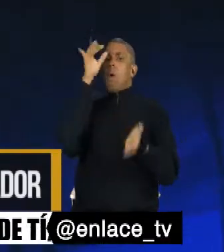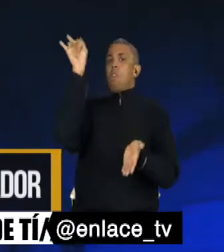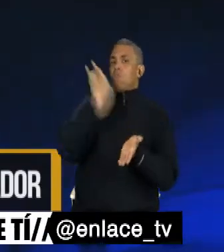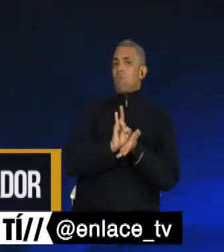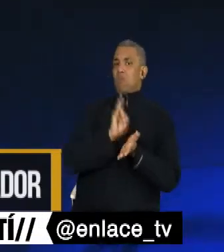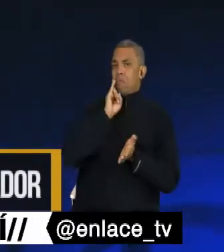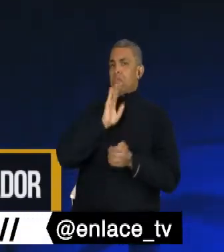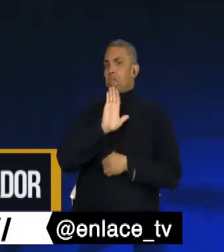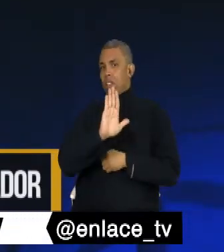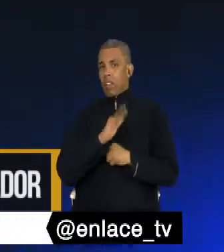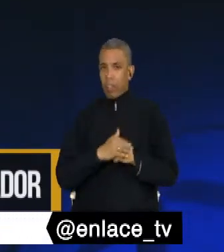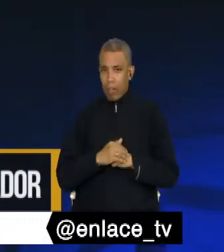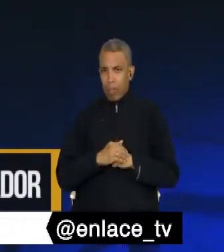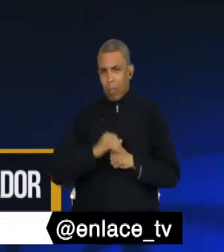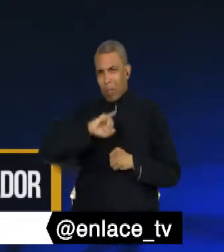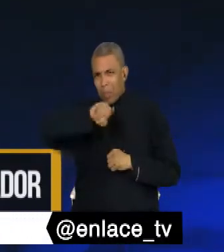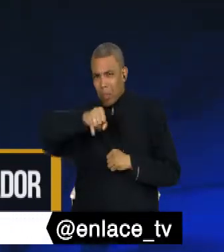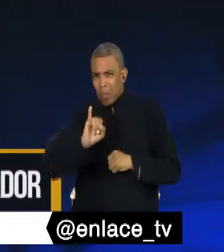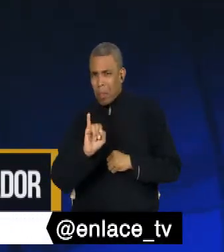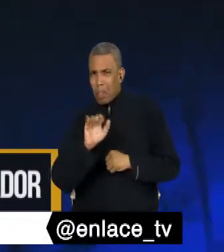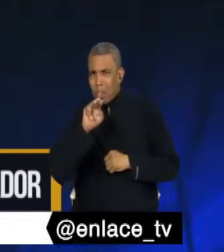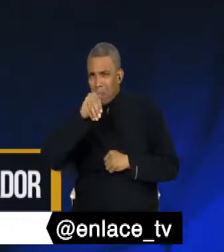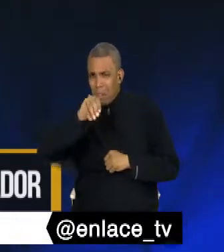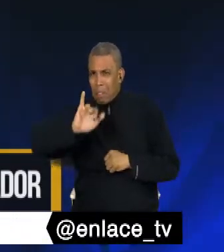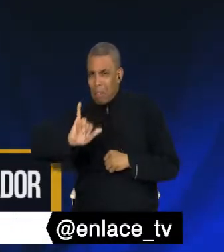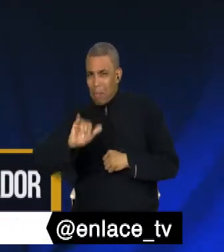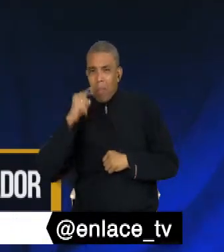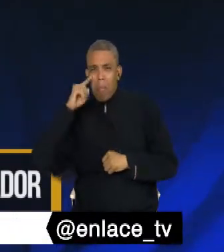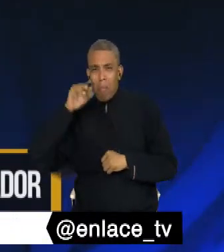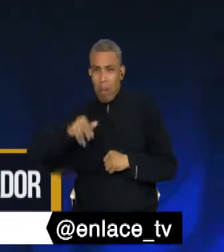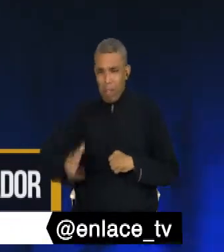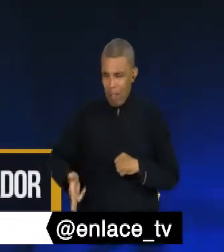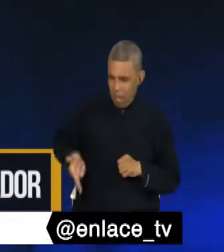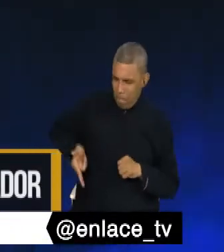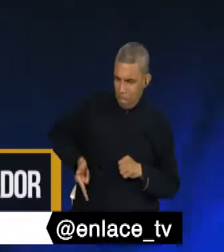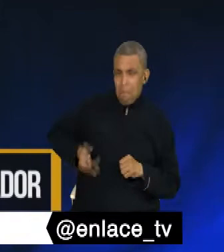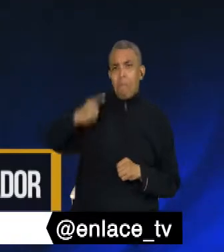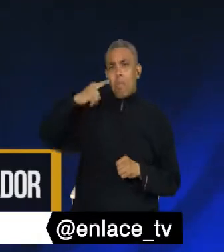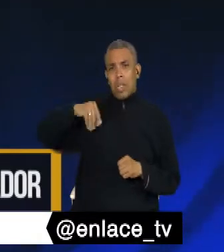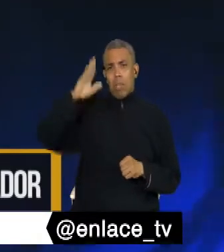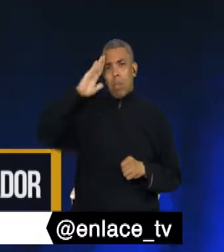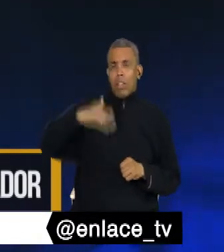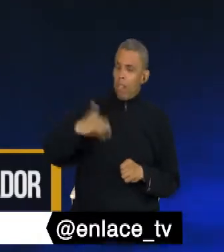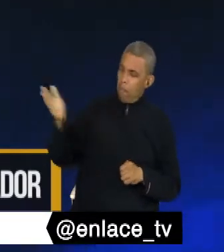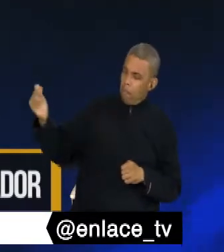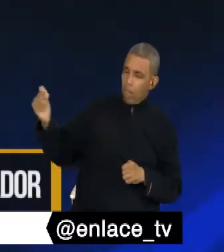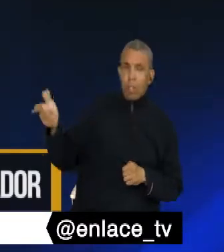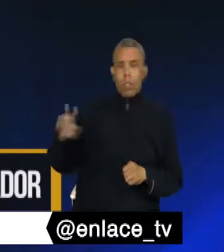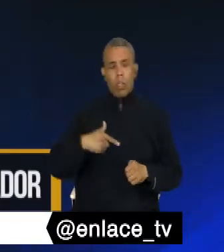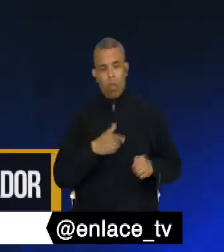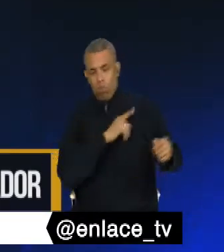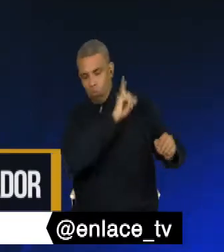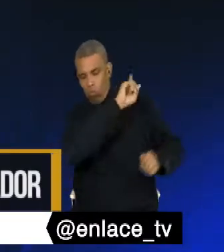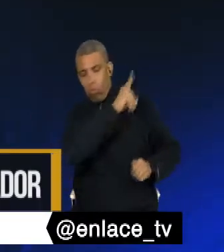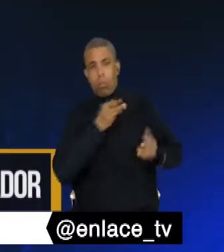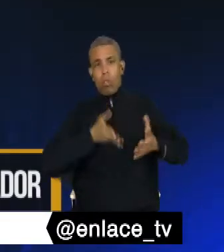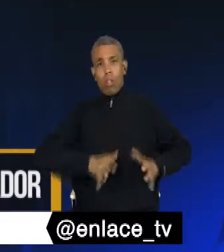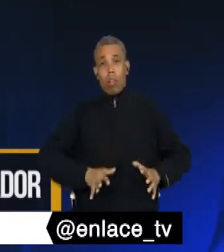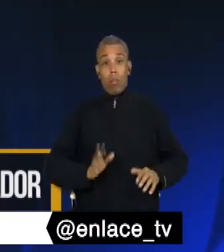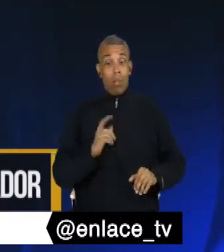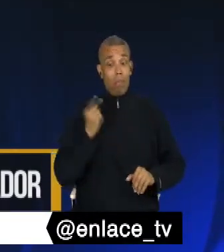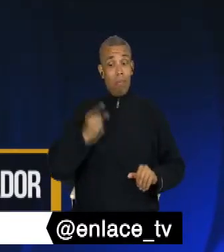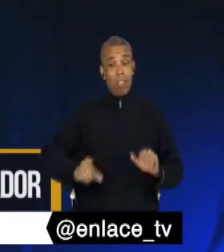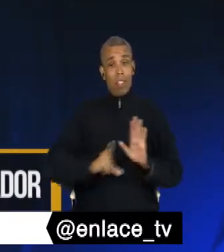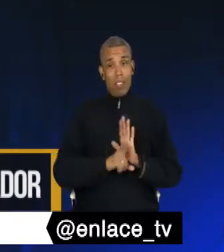Jimmy, al parecer, tenía en su poder un arma de fuego que iba a ser incautada por la policía. Al resistirse al procedimiento, como también se ve en